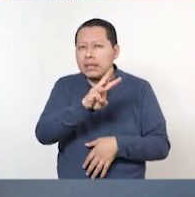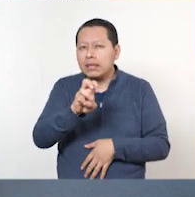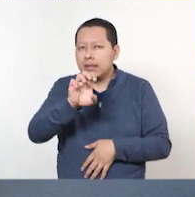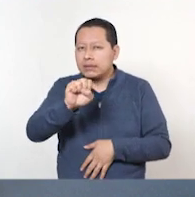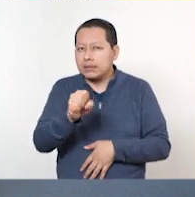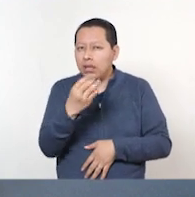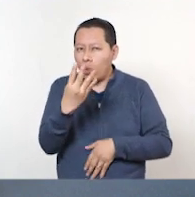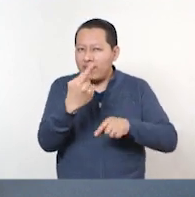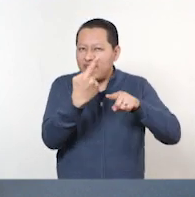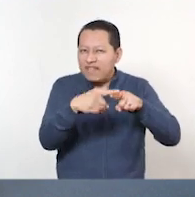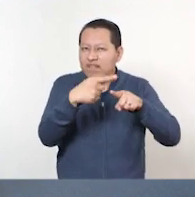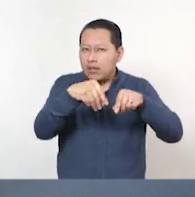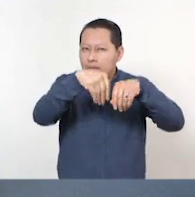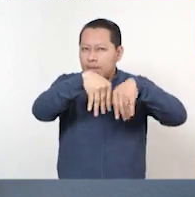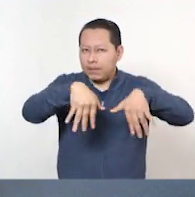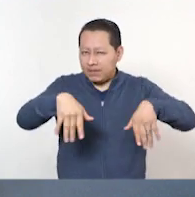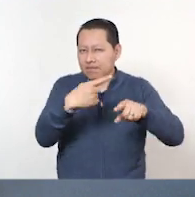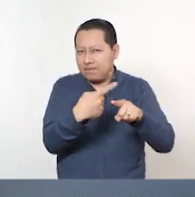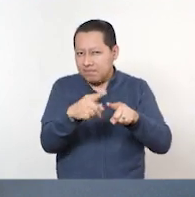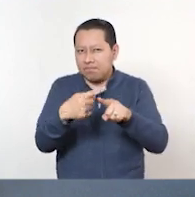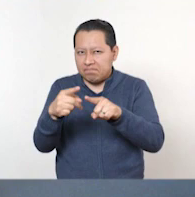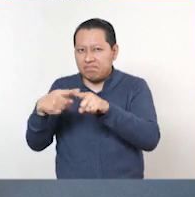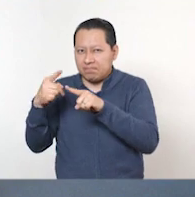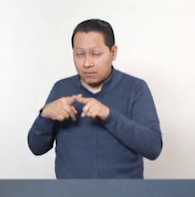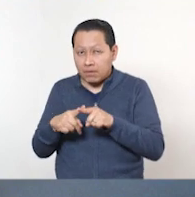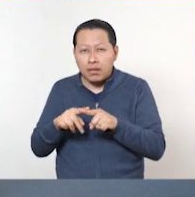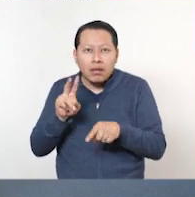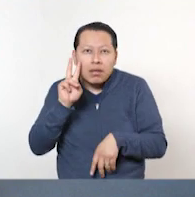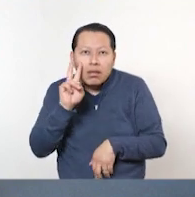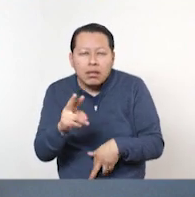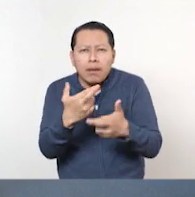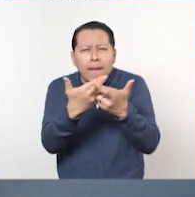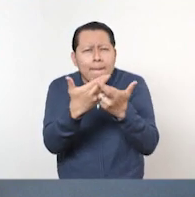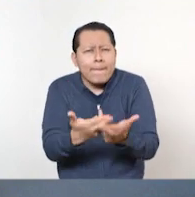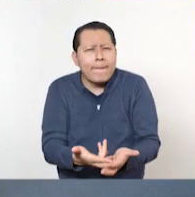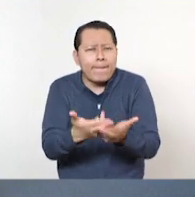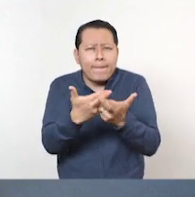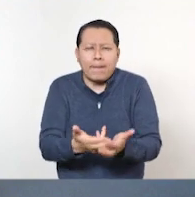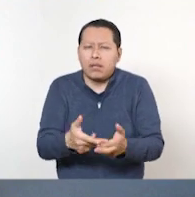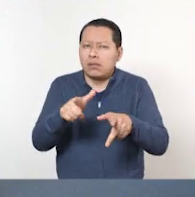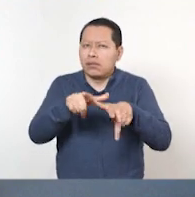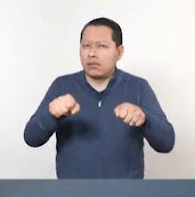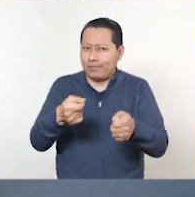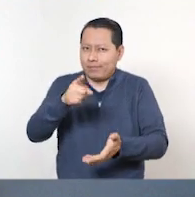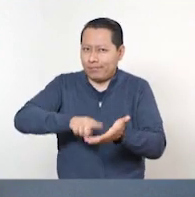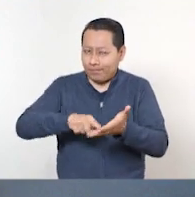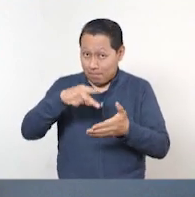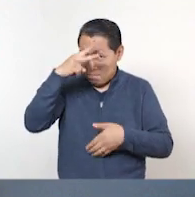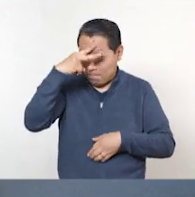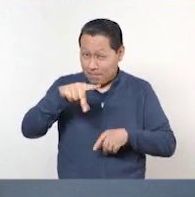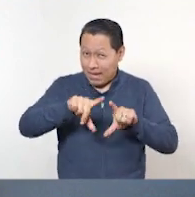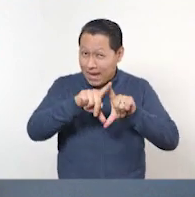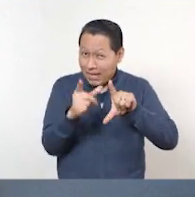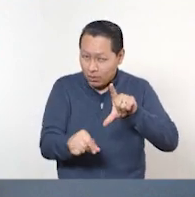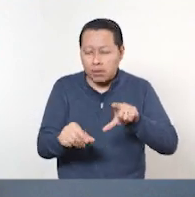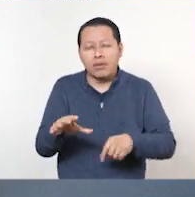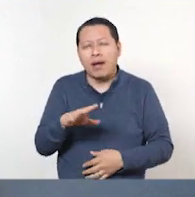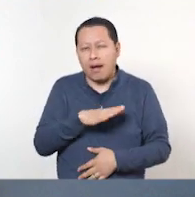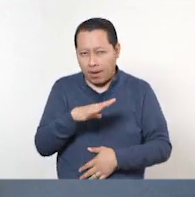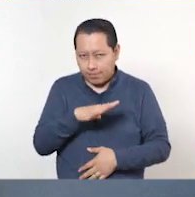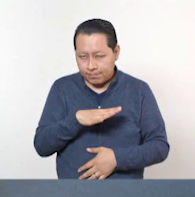calculan 364 variantes. ¿Se dan cuenta de cuánta riqueza cultural y lingüística existe en nuestro